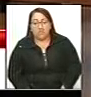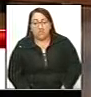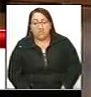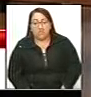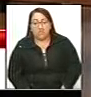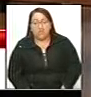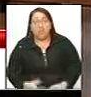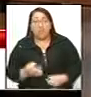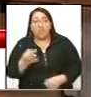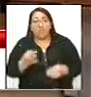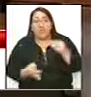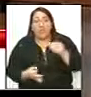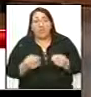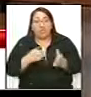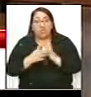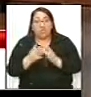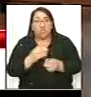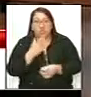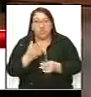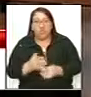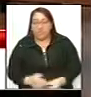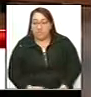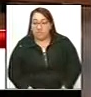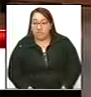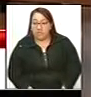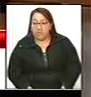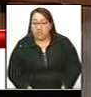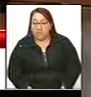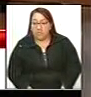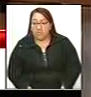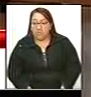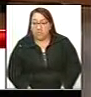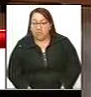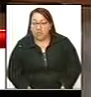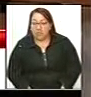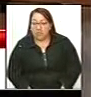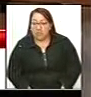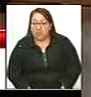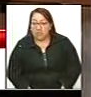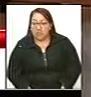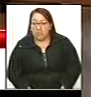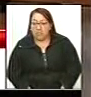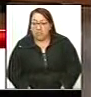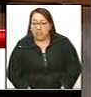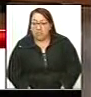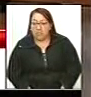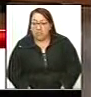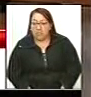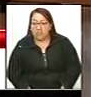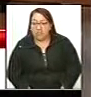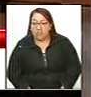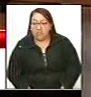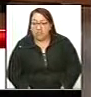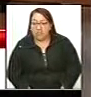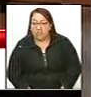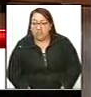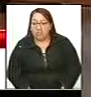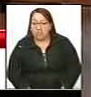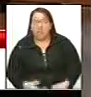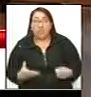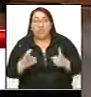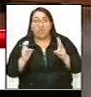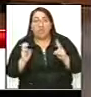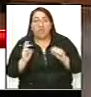que visibilicen estos problemas a nosotros nos ha funcionado. O sea, temas donde el embarazo